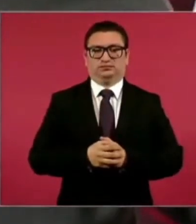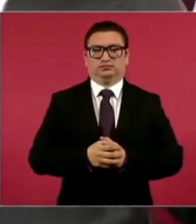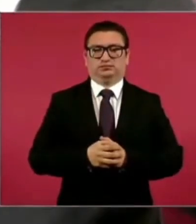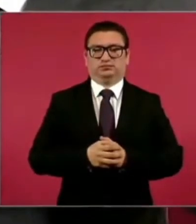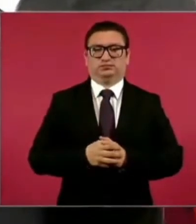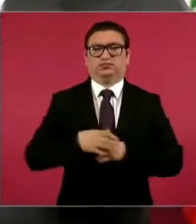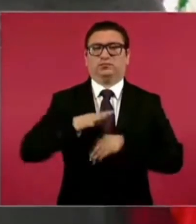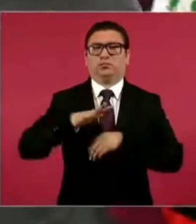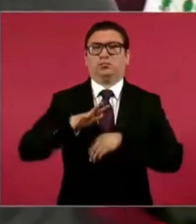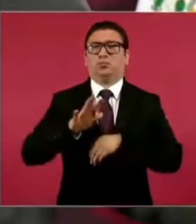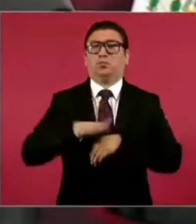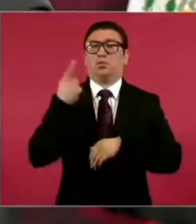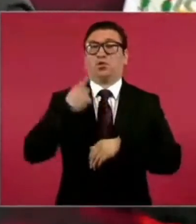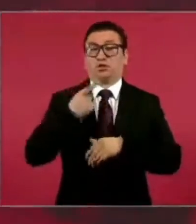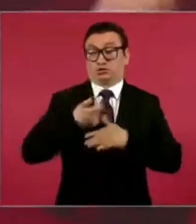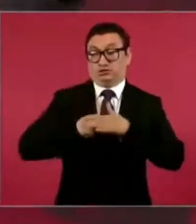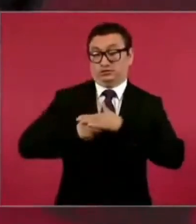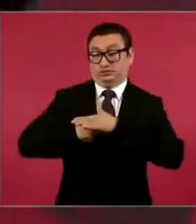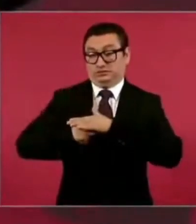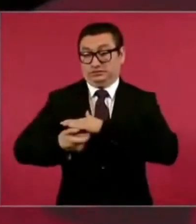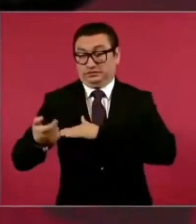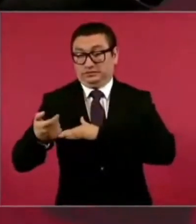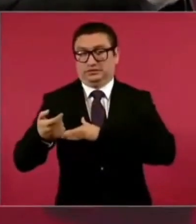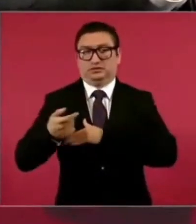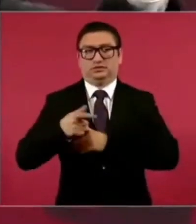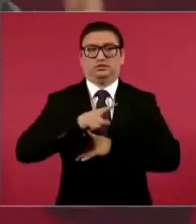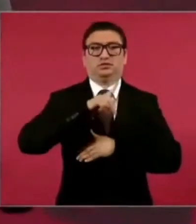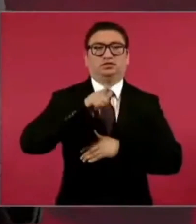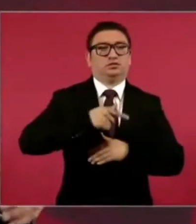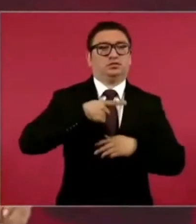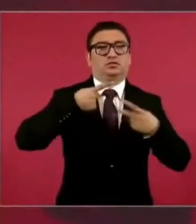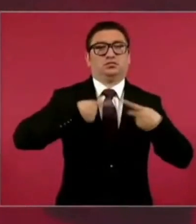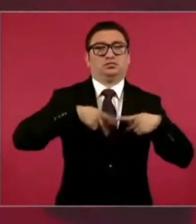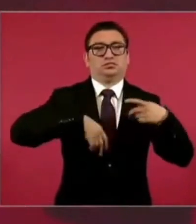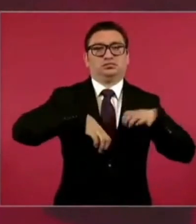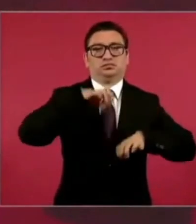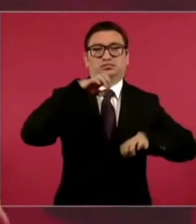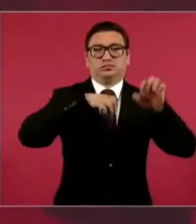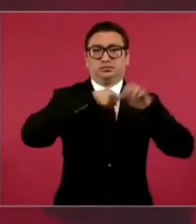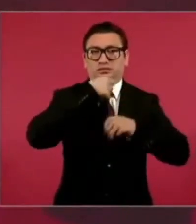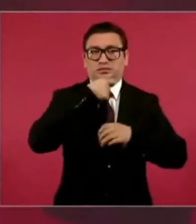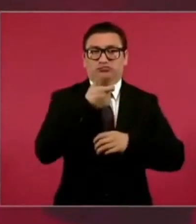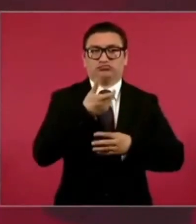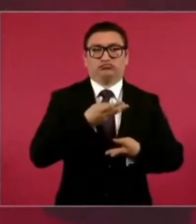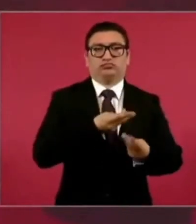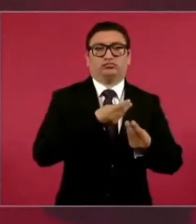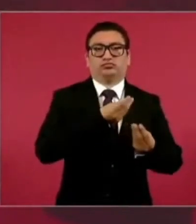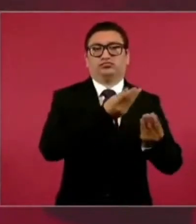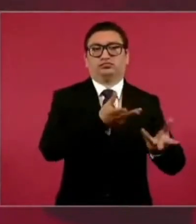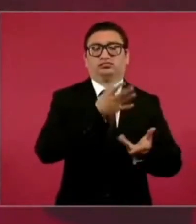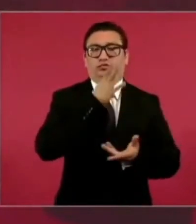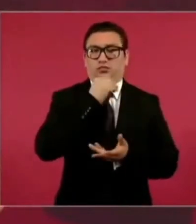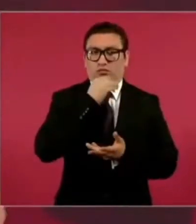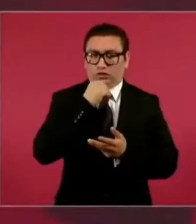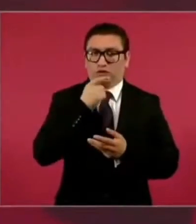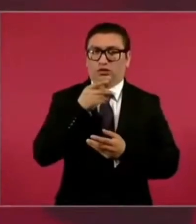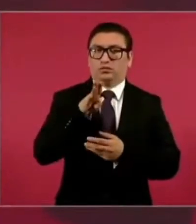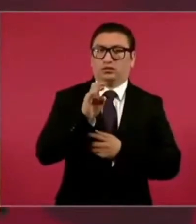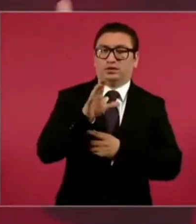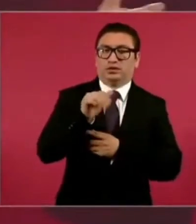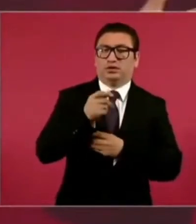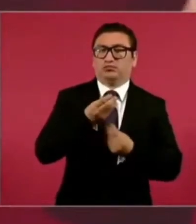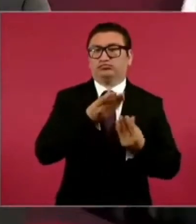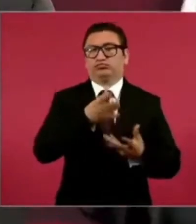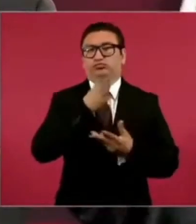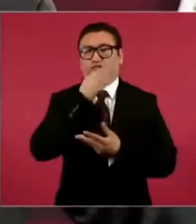Porque si se da moche, pues no alcanza para los adultos mayores, no alcanza para las becas, no